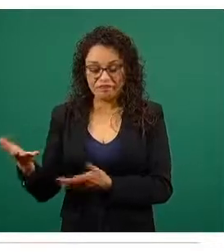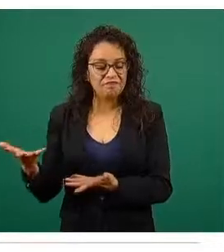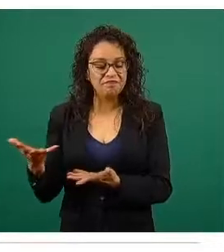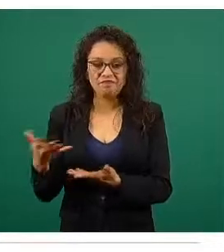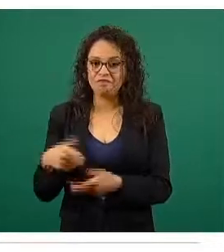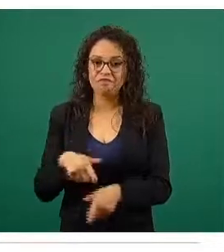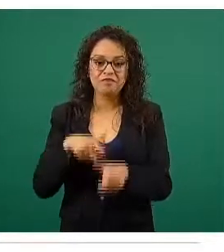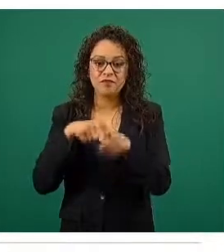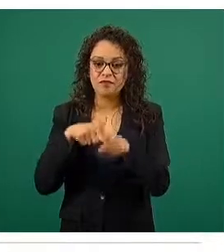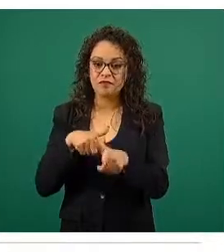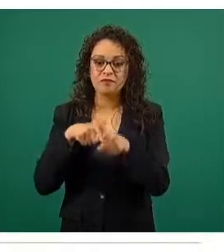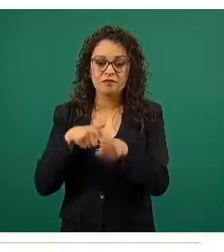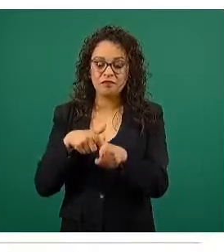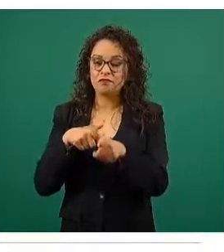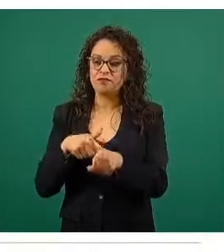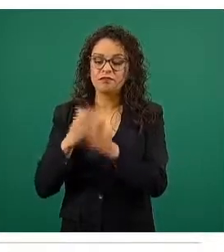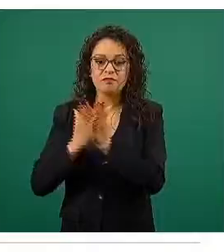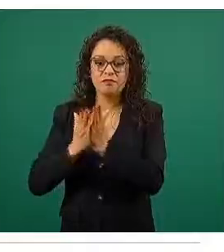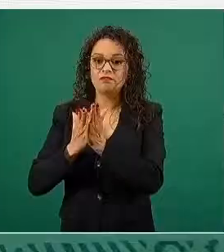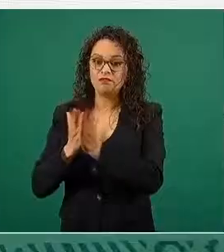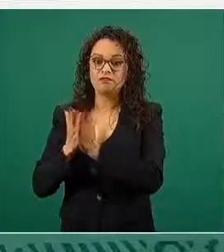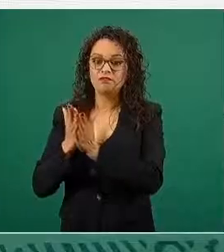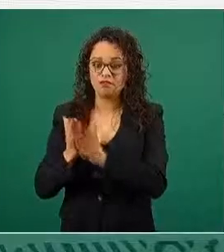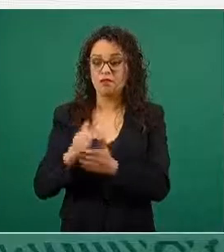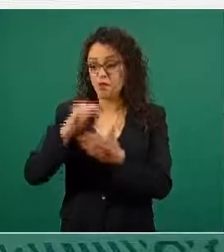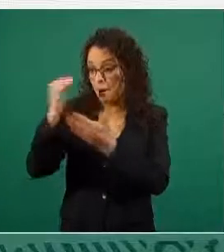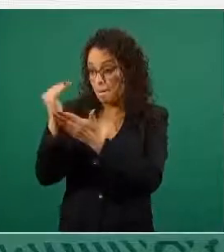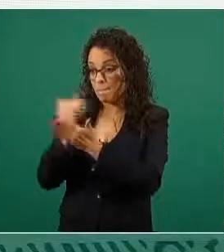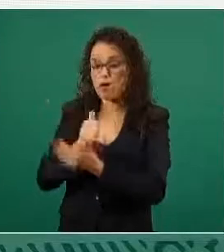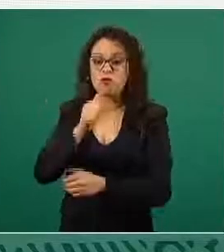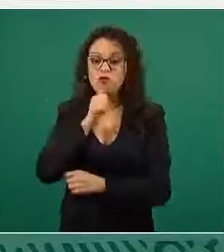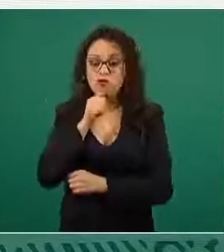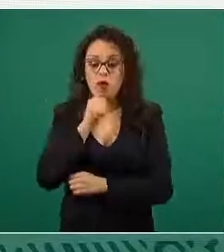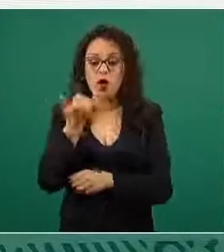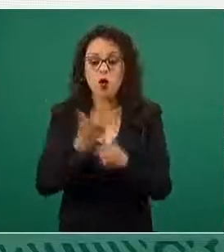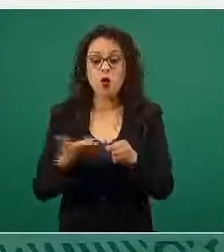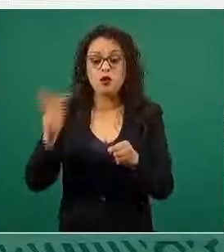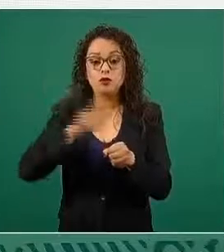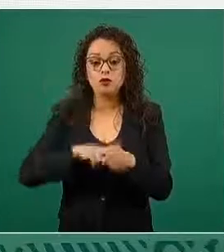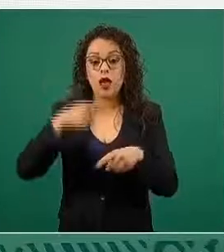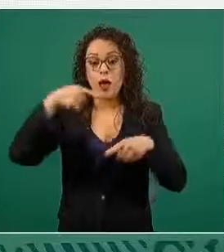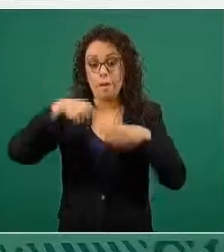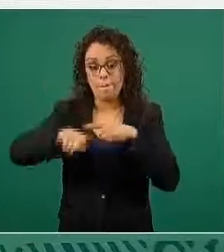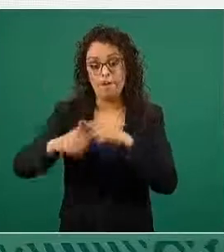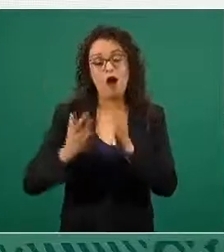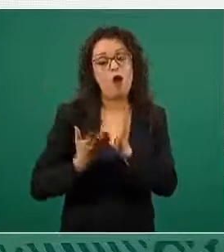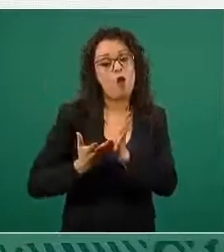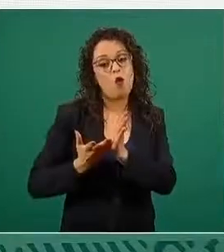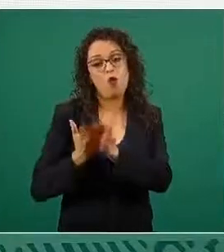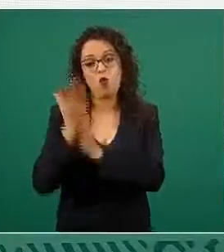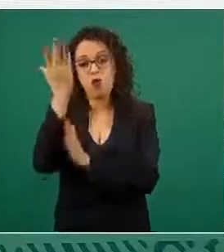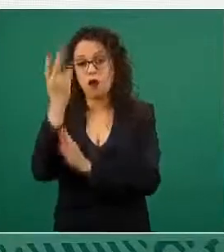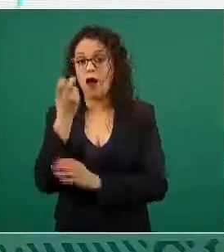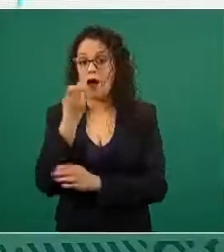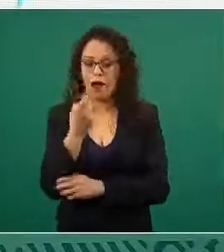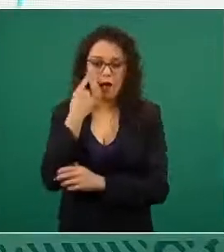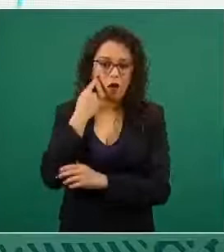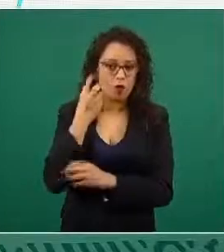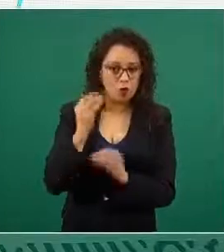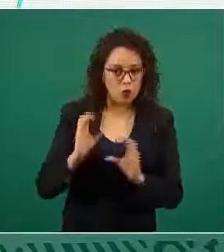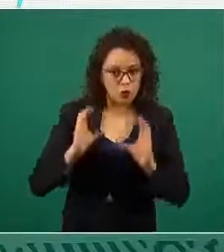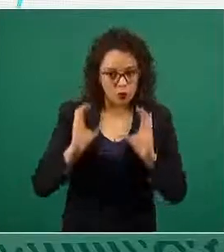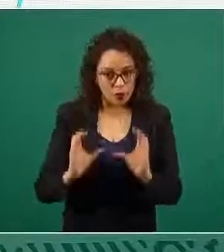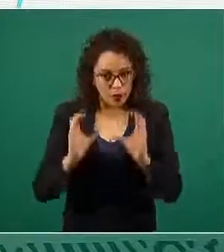en la reducción de la última semana, la siguiente, y las hospitalizaciones empiezan a ir a la alza. Entonces hay que tener precaución ahí. La